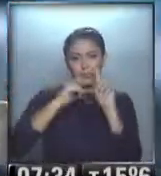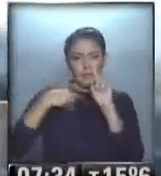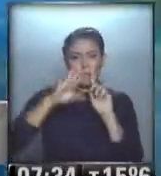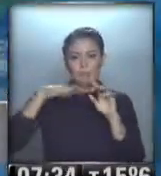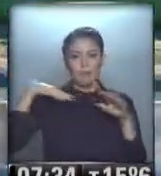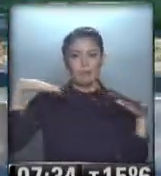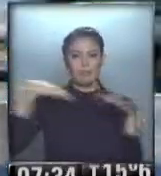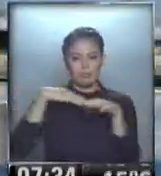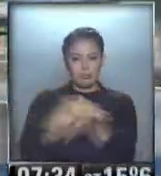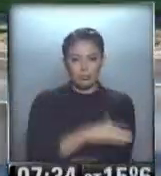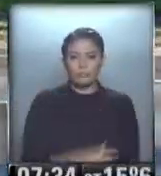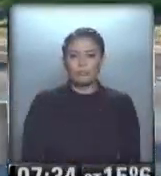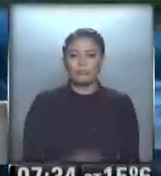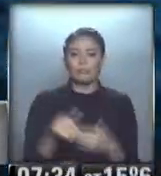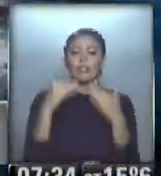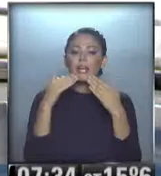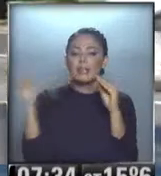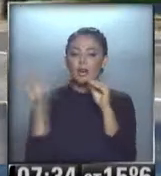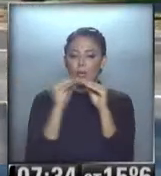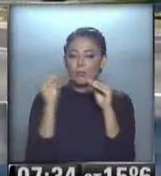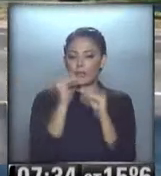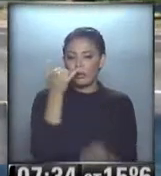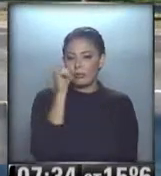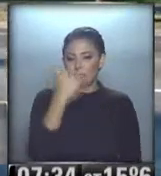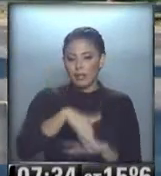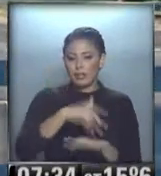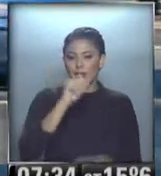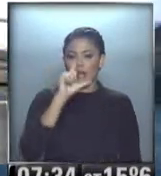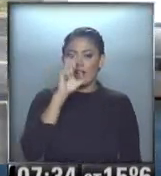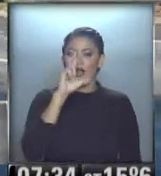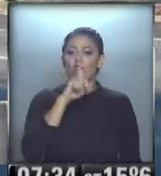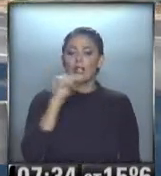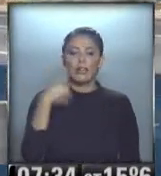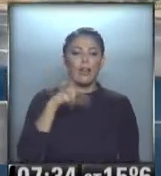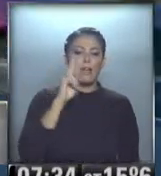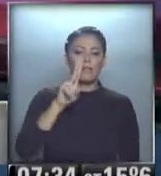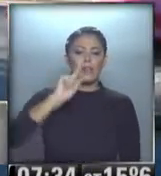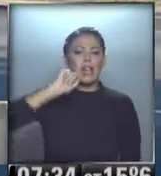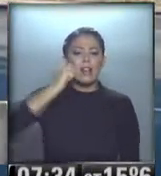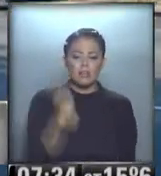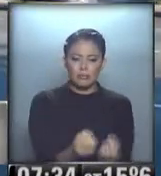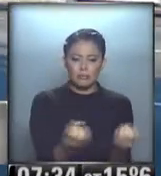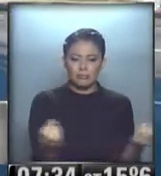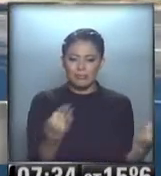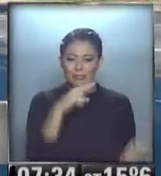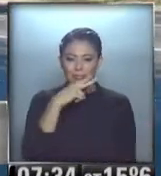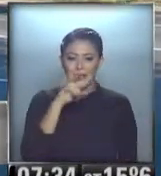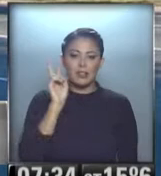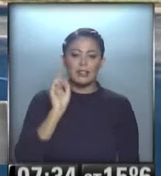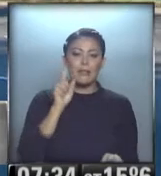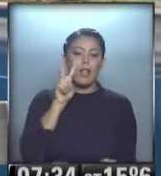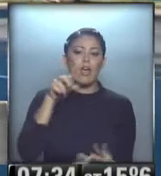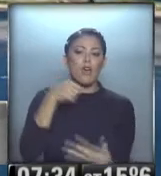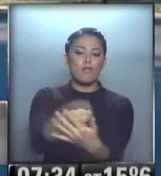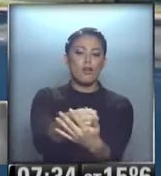Imagen que nos brinda puntualmente nuestro compañero Figueroa Alcorta, vemos con este hermoso césped verde. Al fondo también la imagen